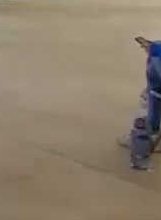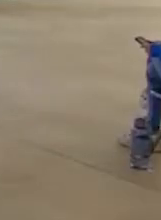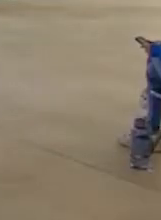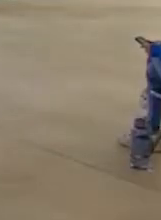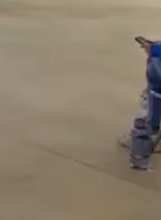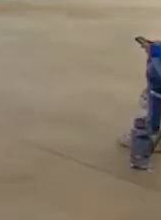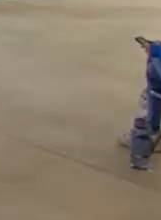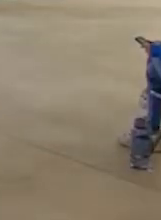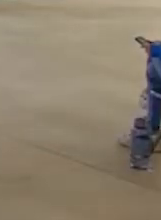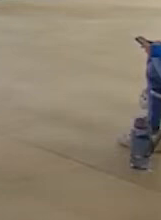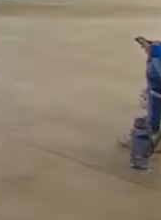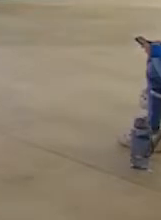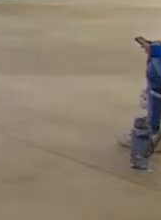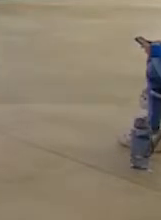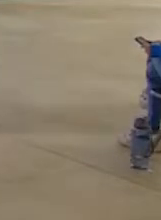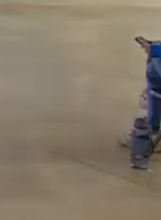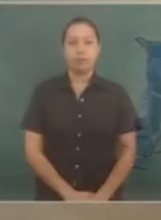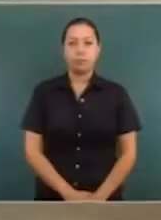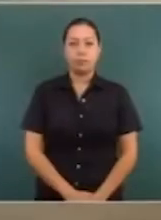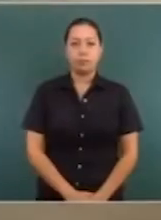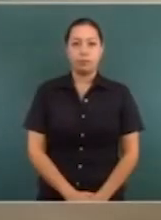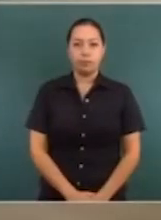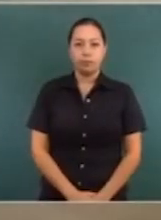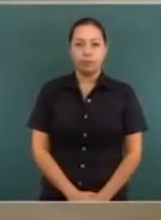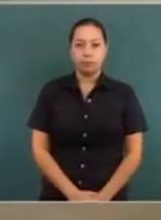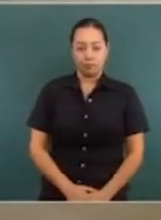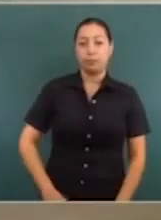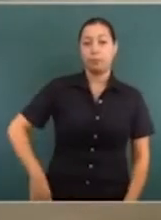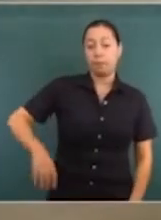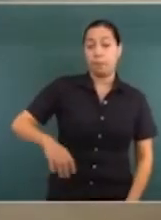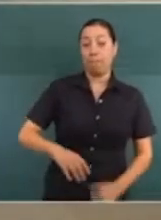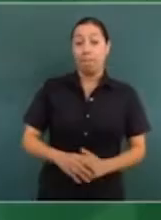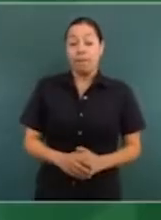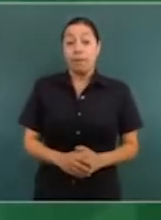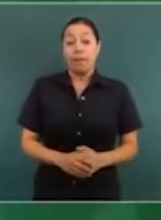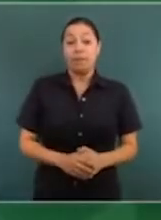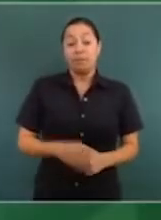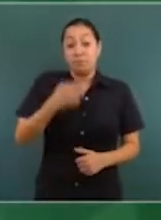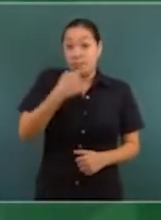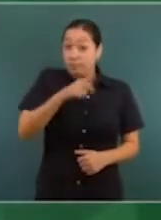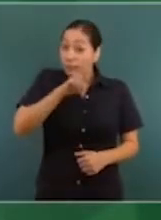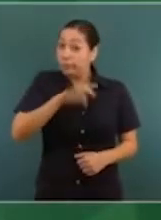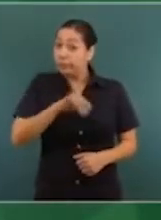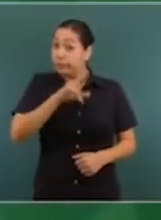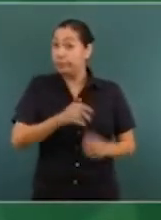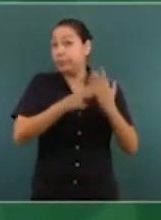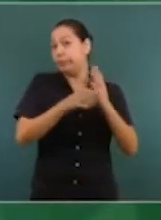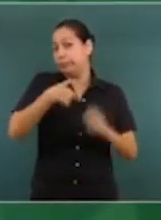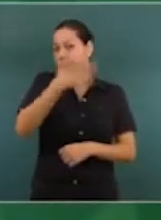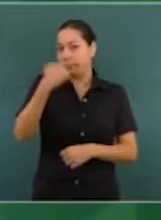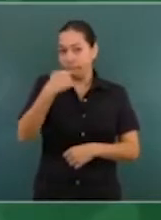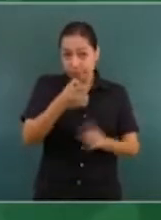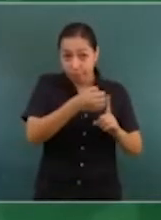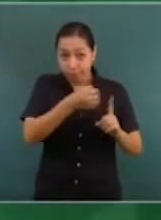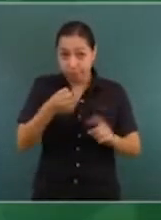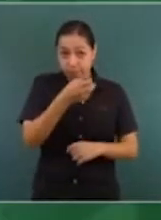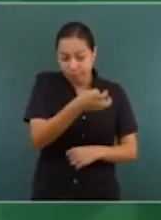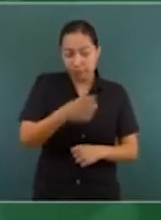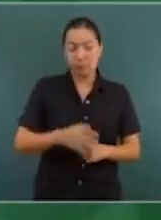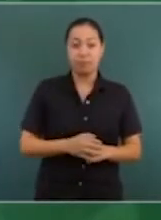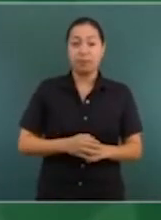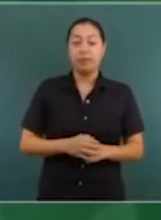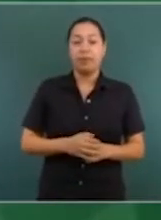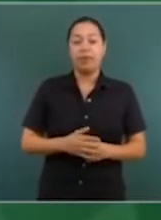un eclesiástico mexicano, que no sé si sea cierto que haya dicho eso, que íbamos nosotros